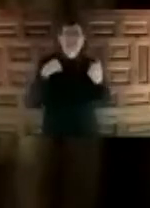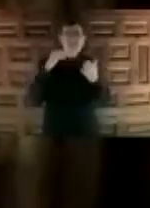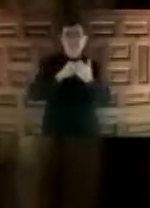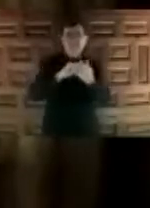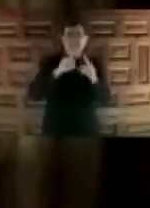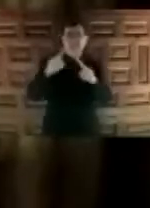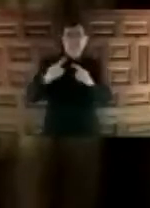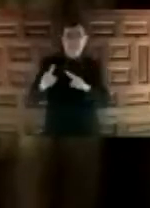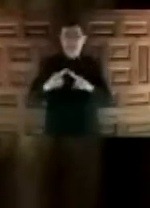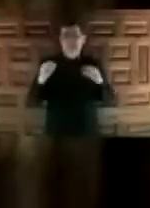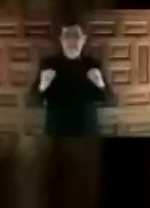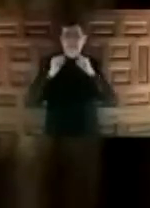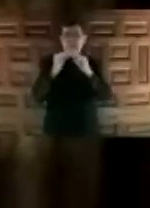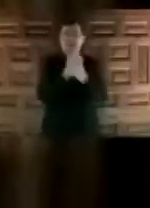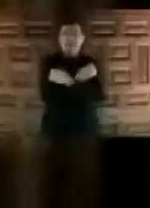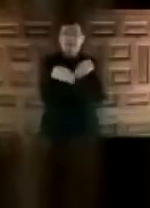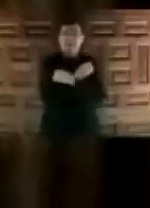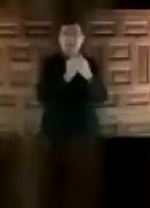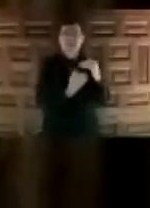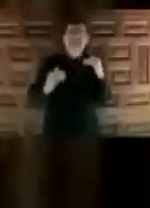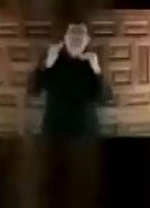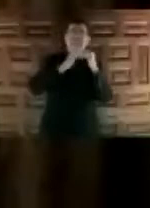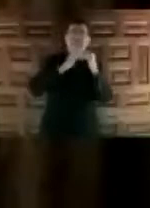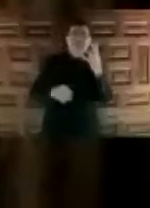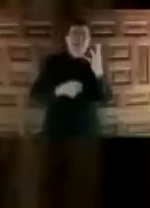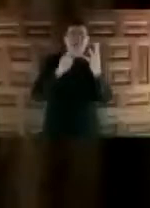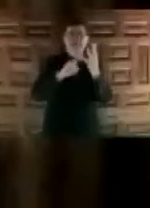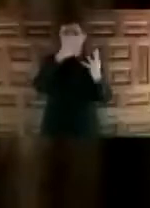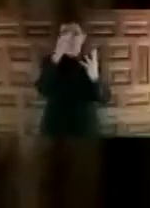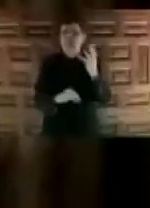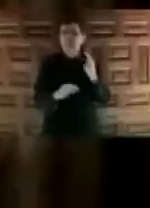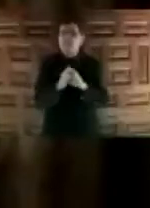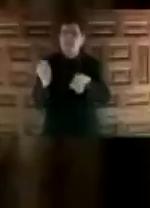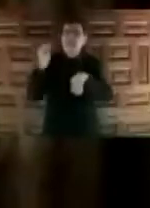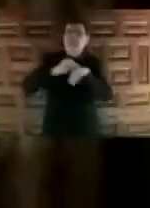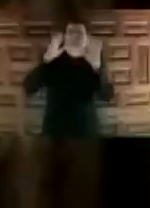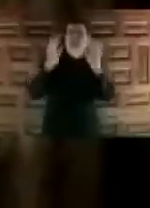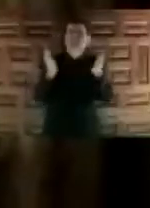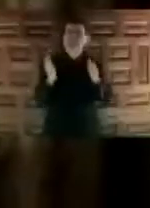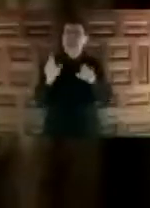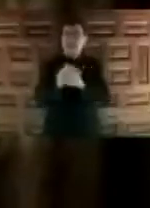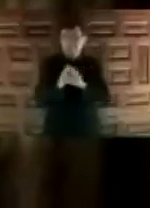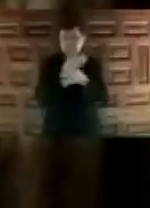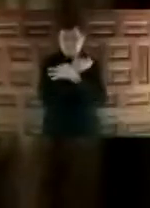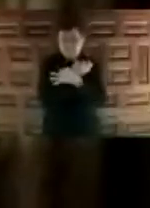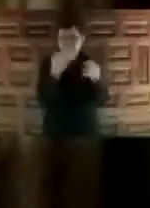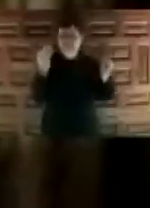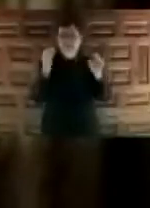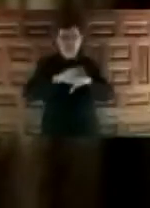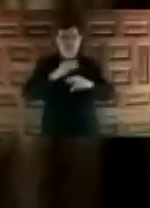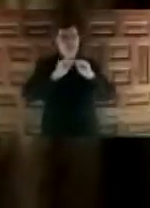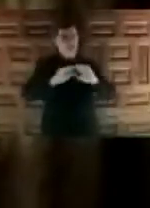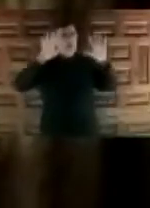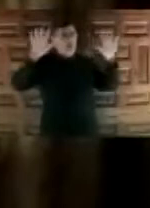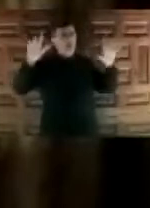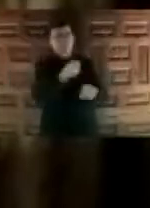marco de las instituciones de educación superior. Y por último, incorpora sustancialmente enunciar con toda